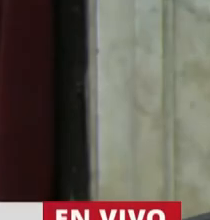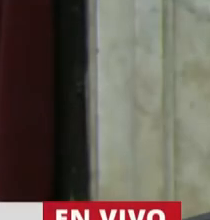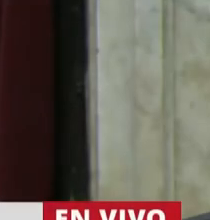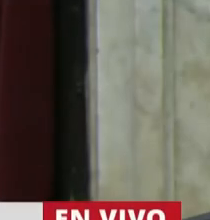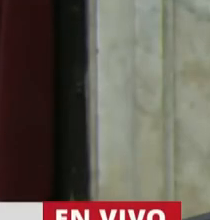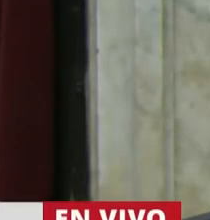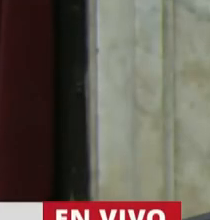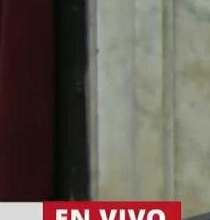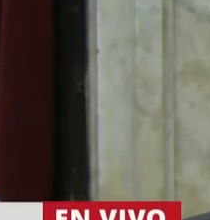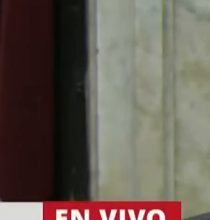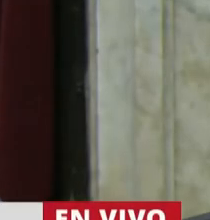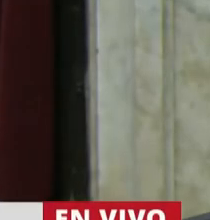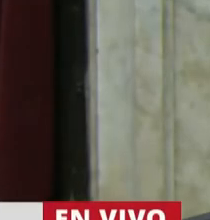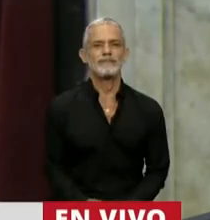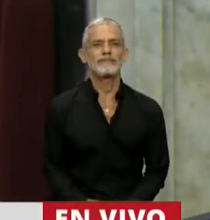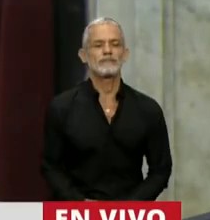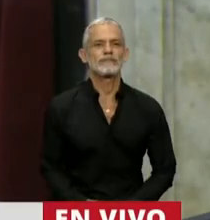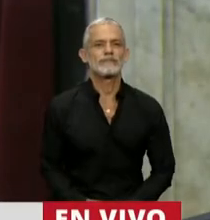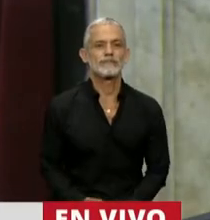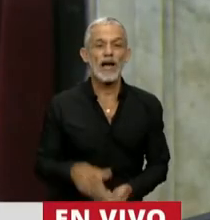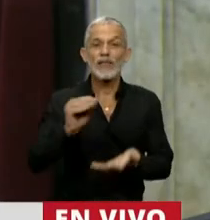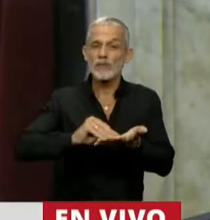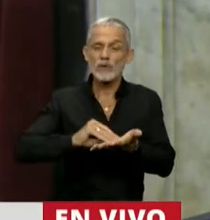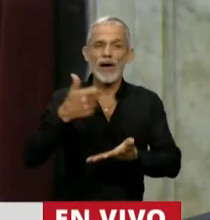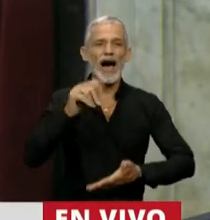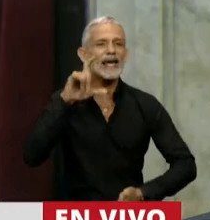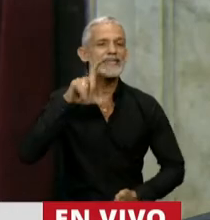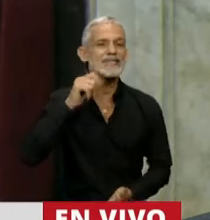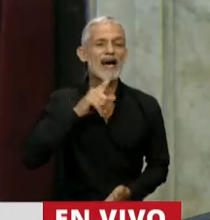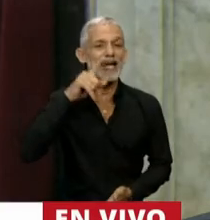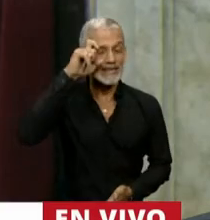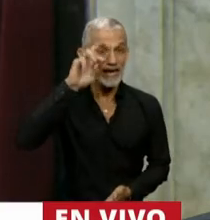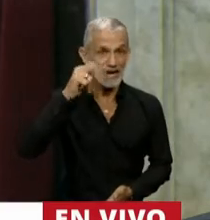Seguimos con las cuestiones de privilegio. La diputada Alicia Terada.